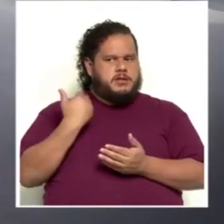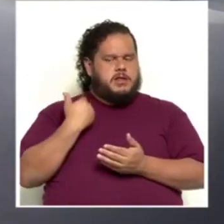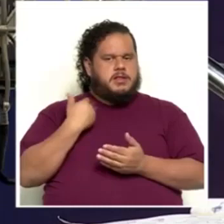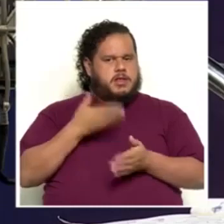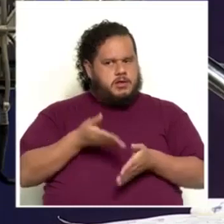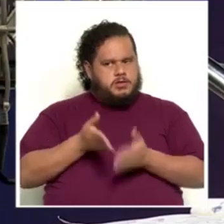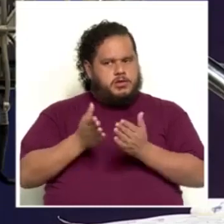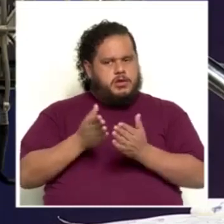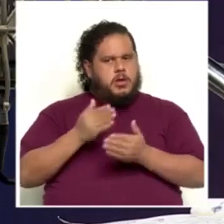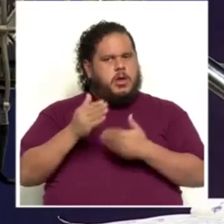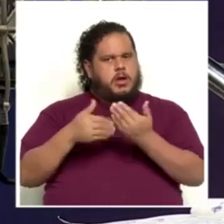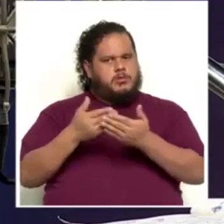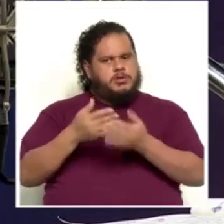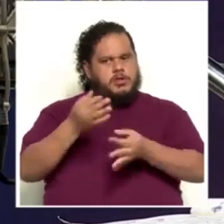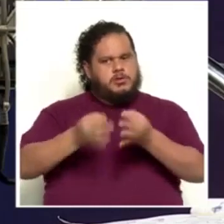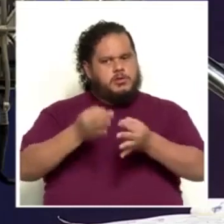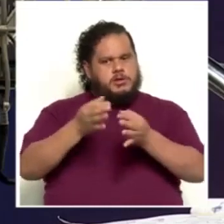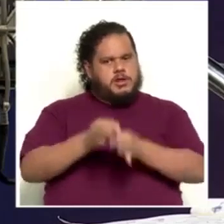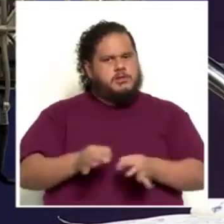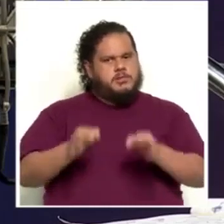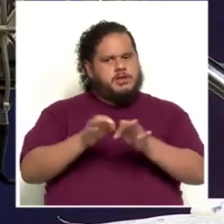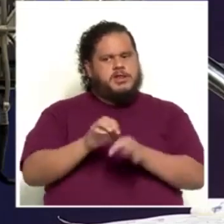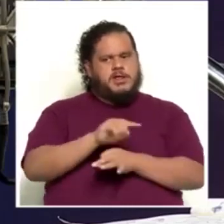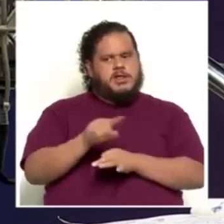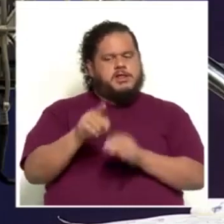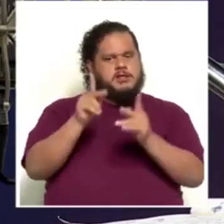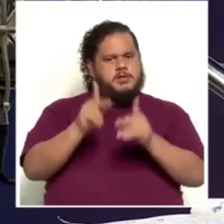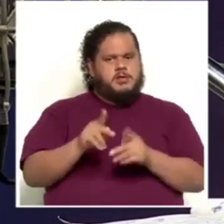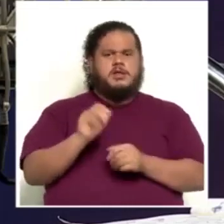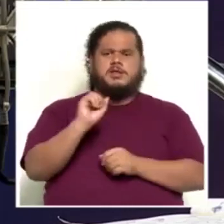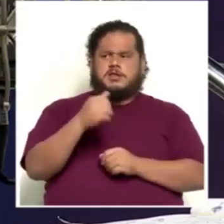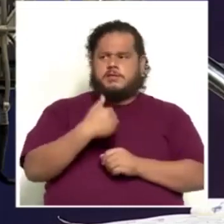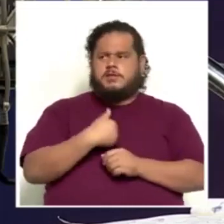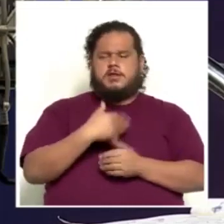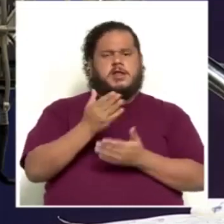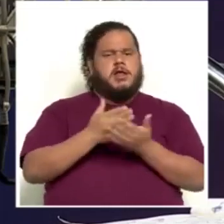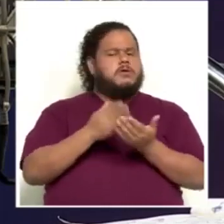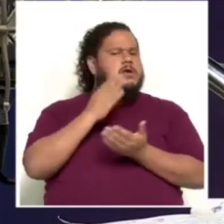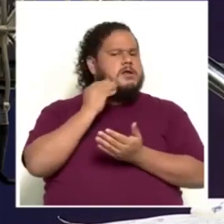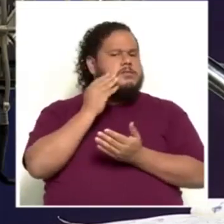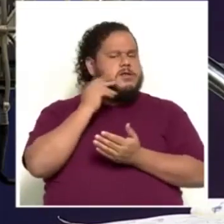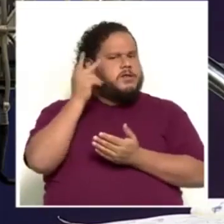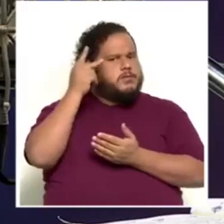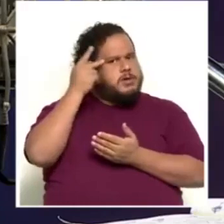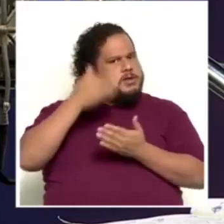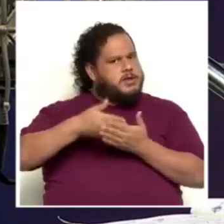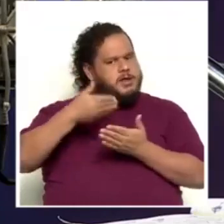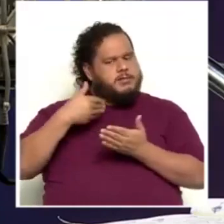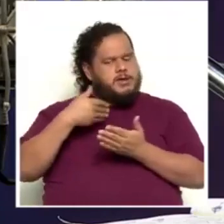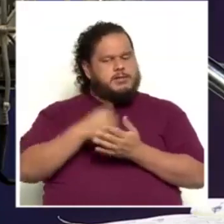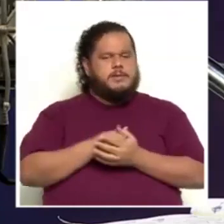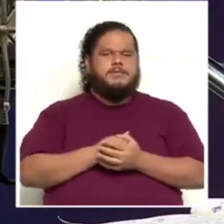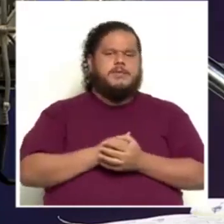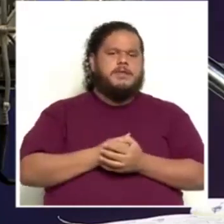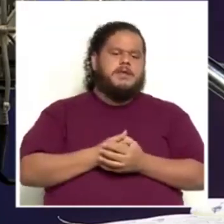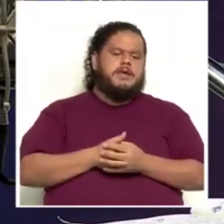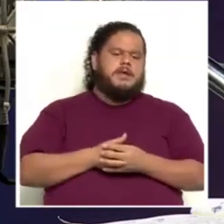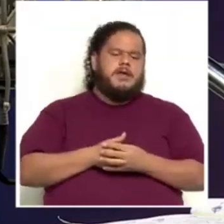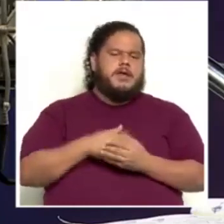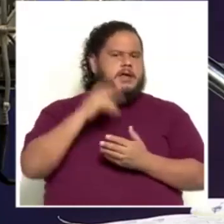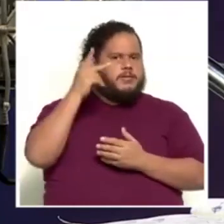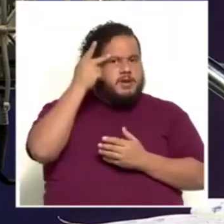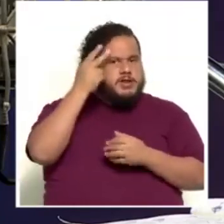conducido a un proceso judicial importante. Estas personas sí habían tenido cierta experiencia política previa, ¿verdad?